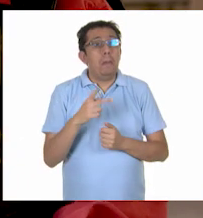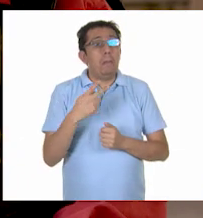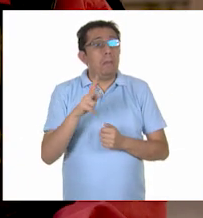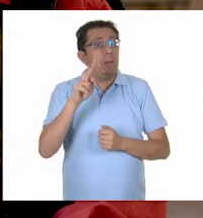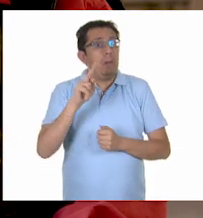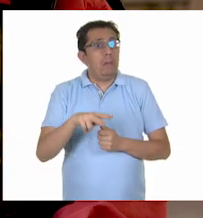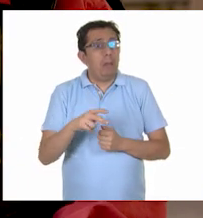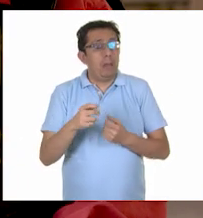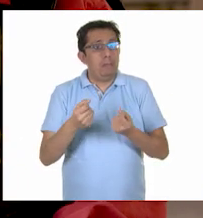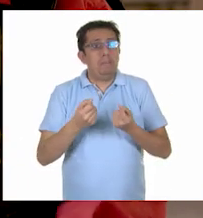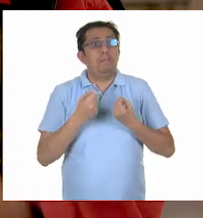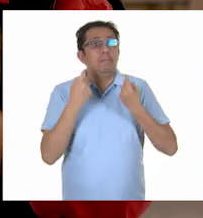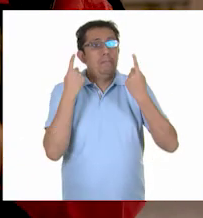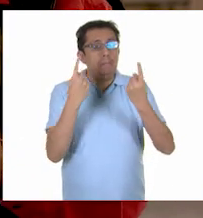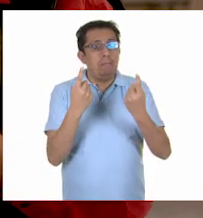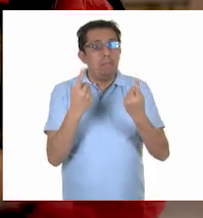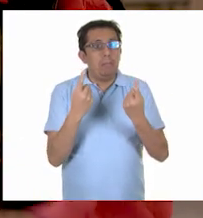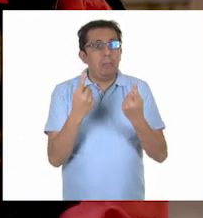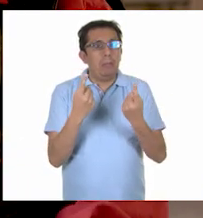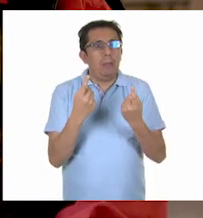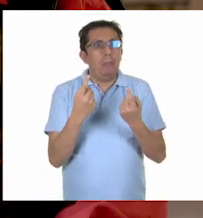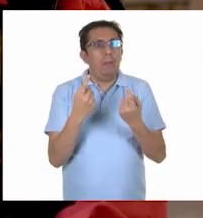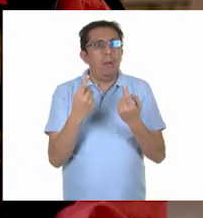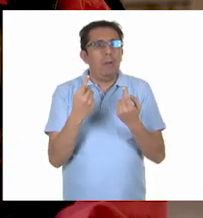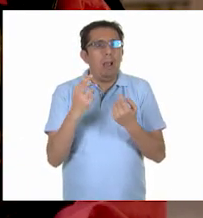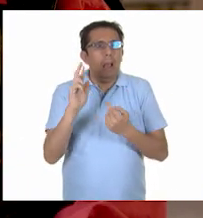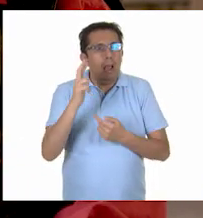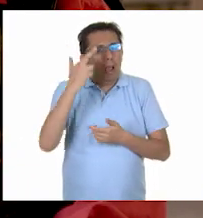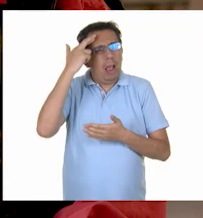admiración por el pasado